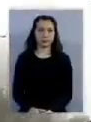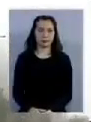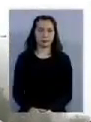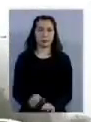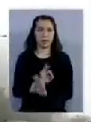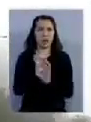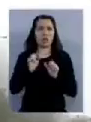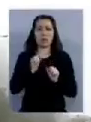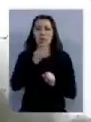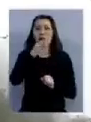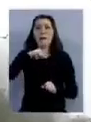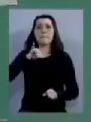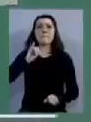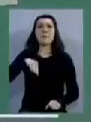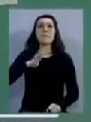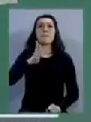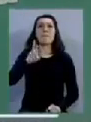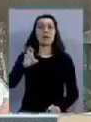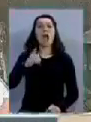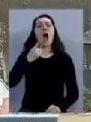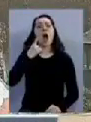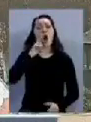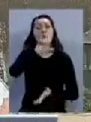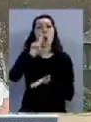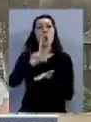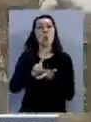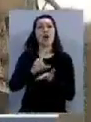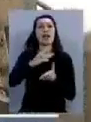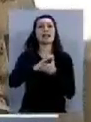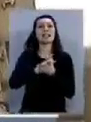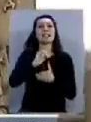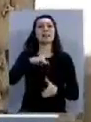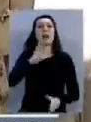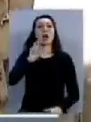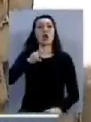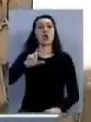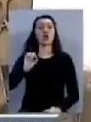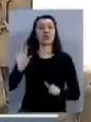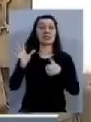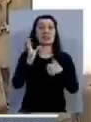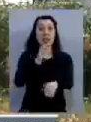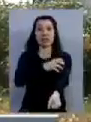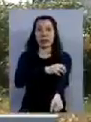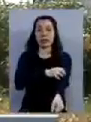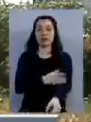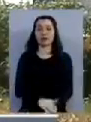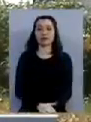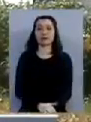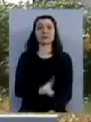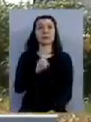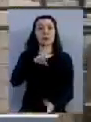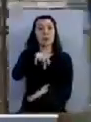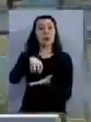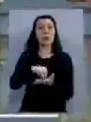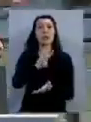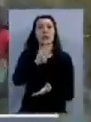Nadie puede hablar de mimbre sin mencionar Chimbarongo, el pueblo que transita a paso lento en la sexta región. Es una comuna